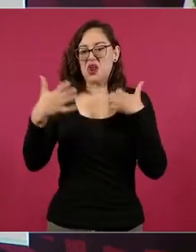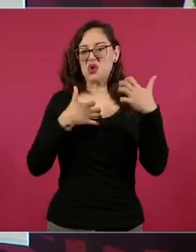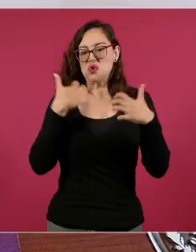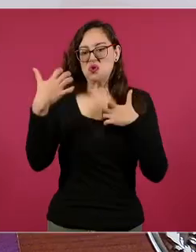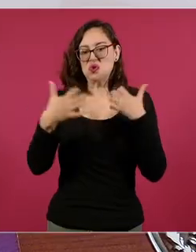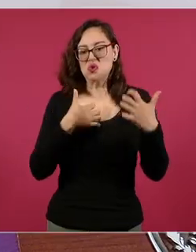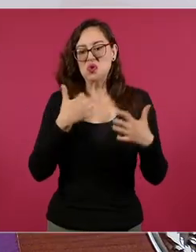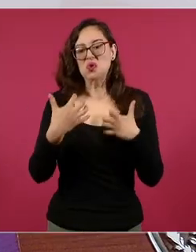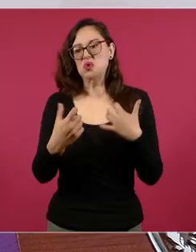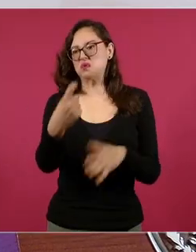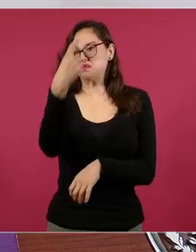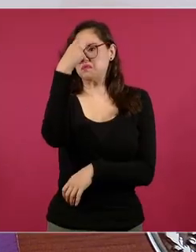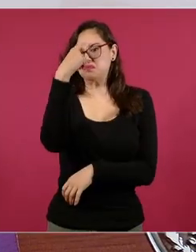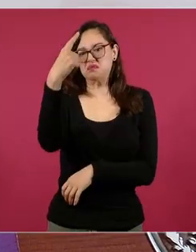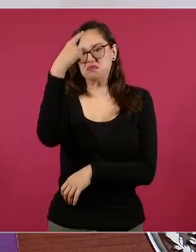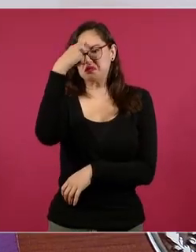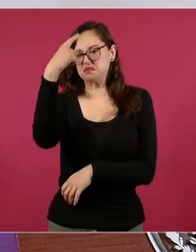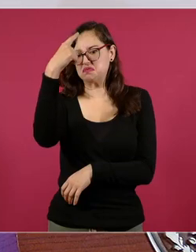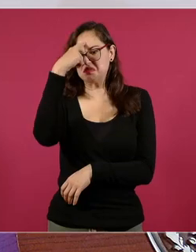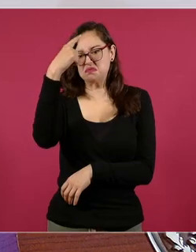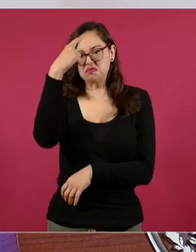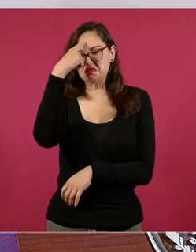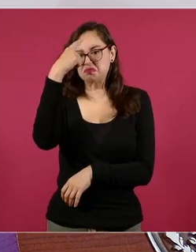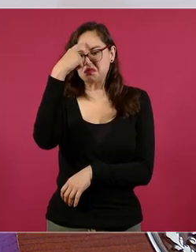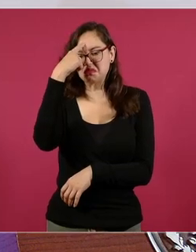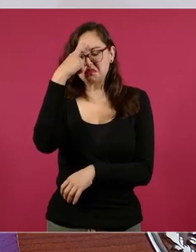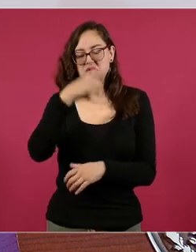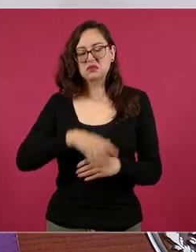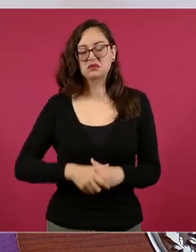su dogmatismo,